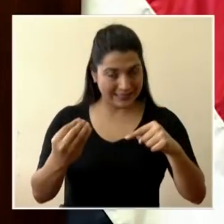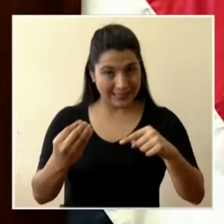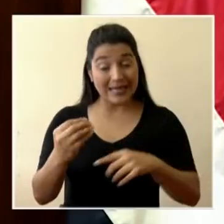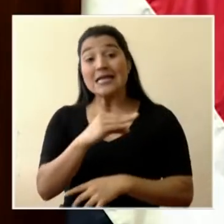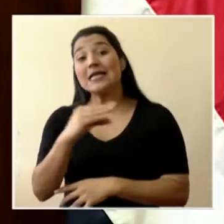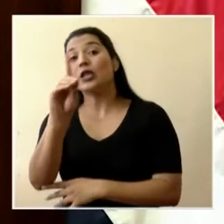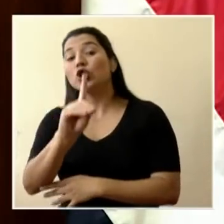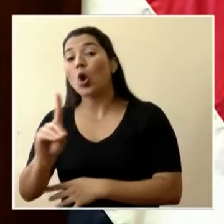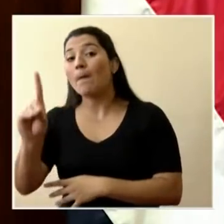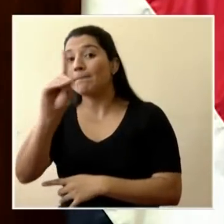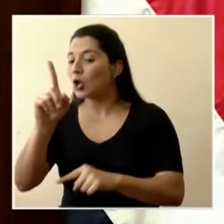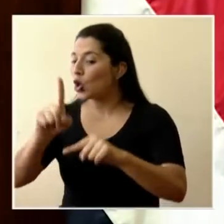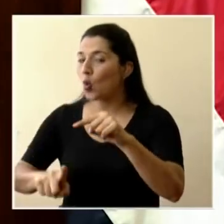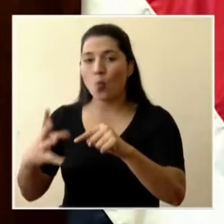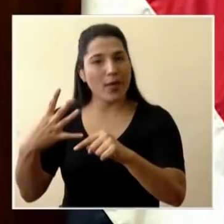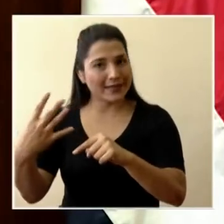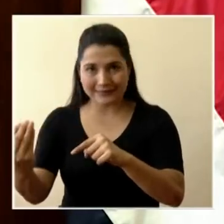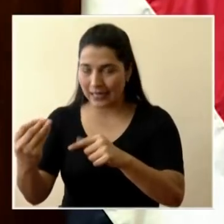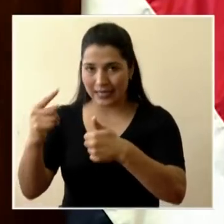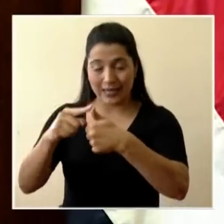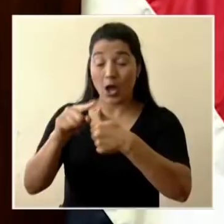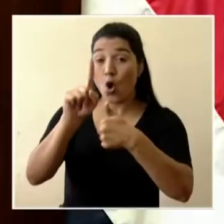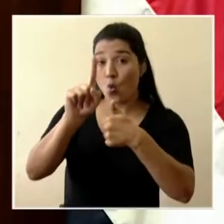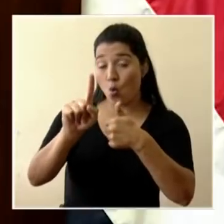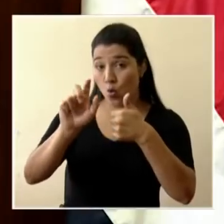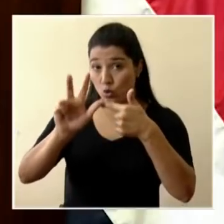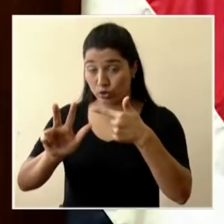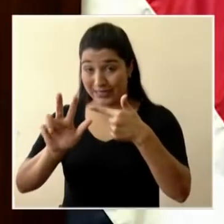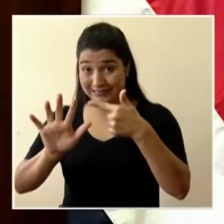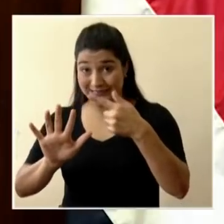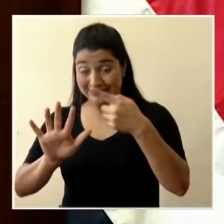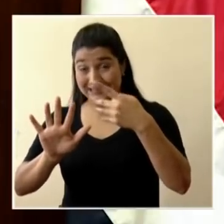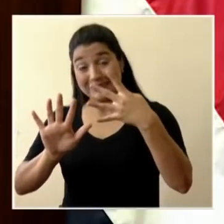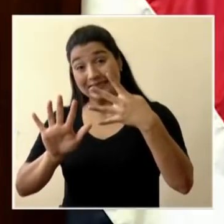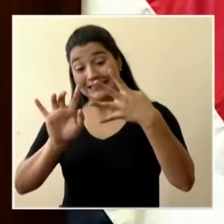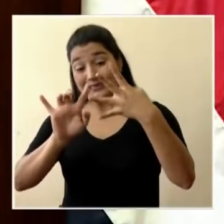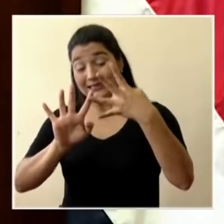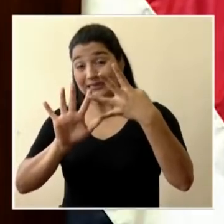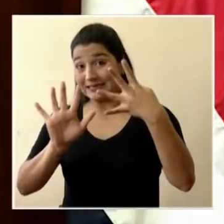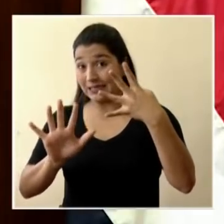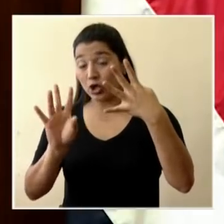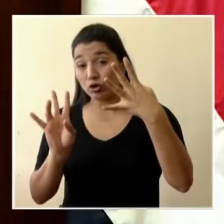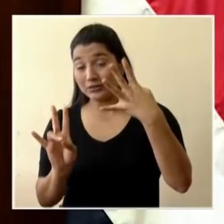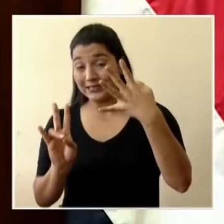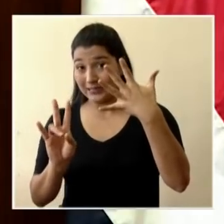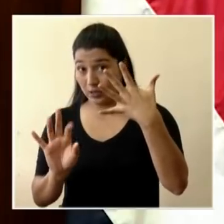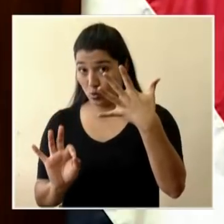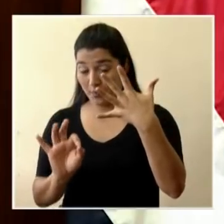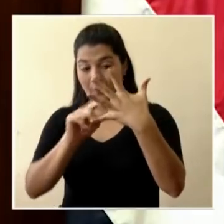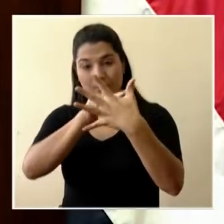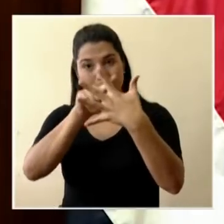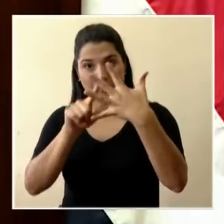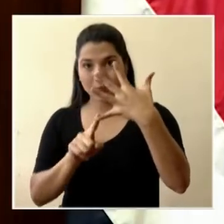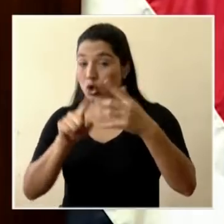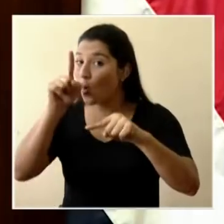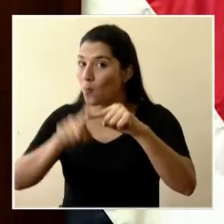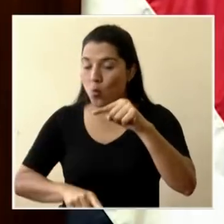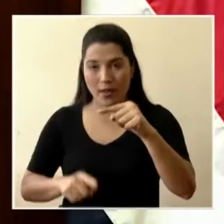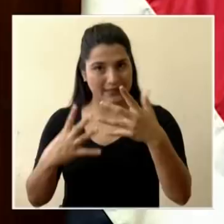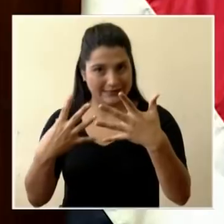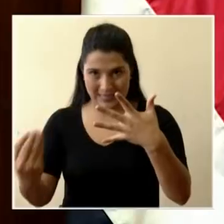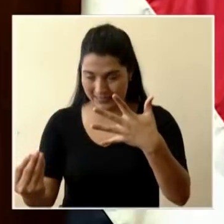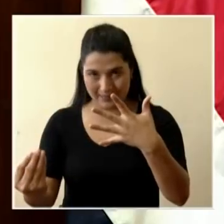domingos la 1, la 3, la 5, la 7 y la 9. En resumen de esta parte, en el día